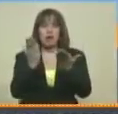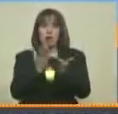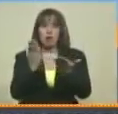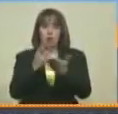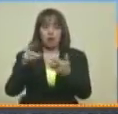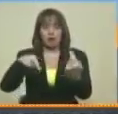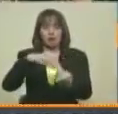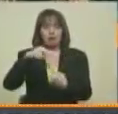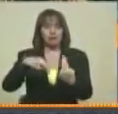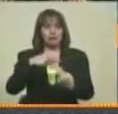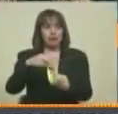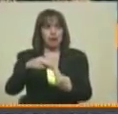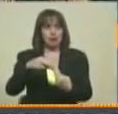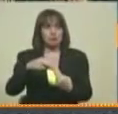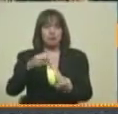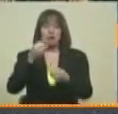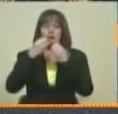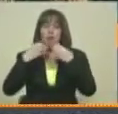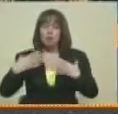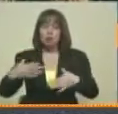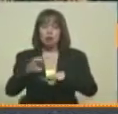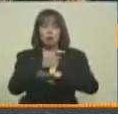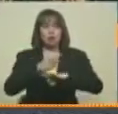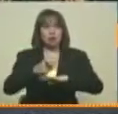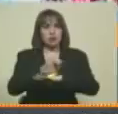revolucionaria para el buen gobierno.